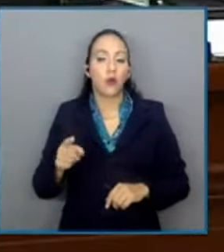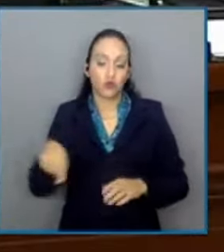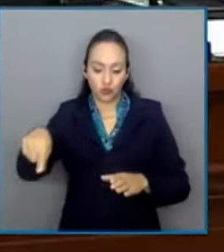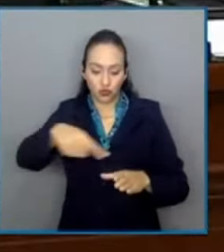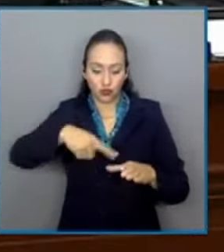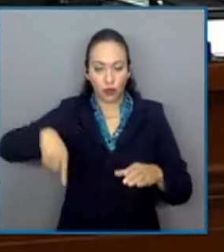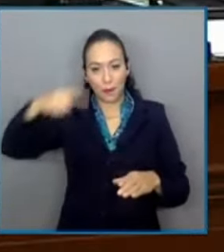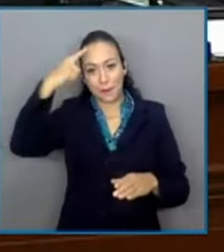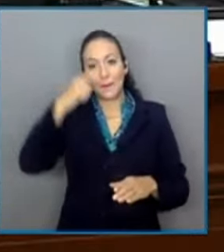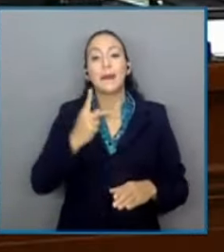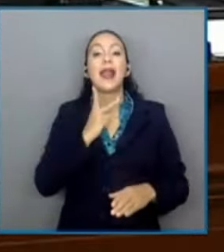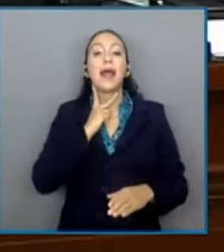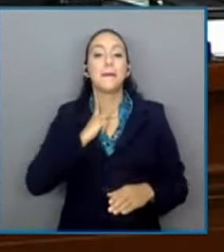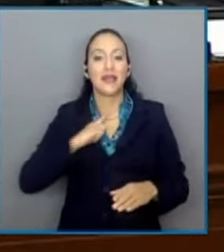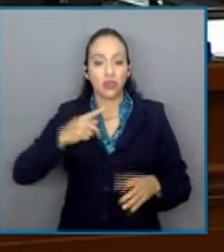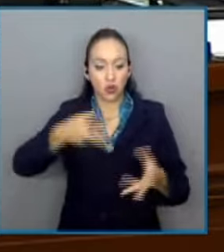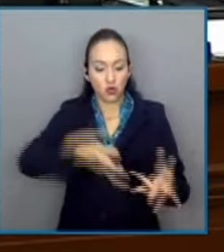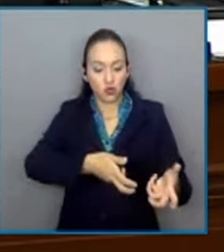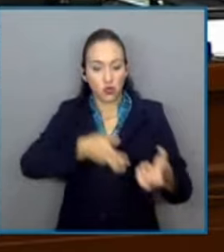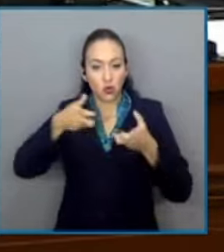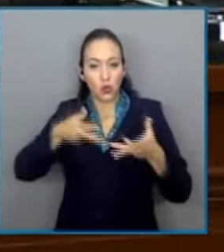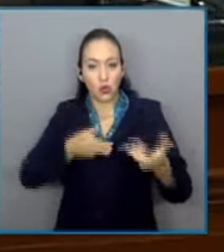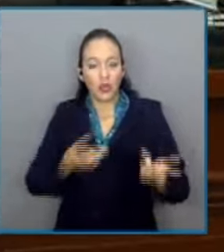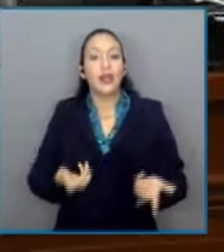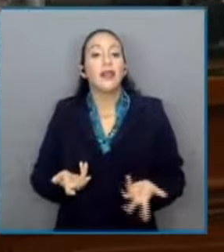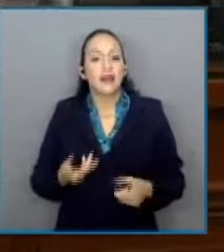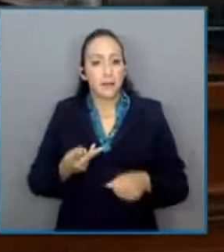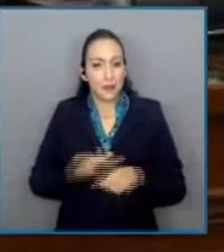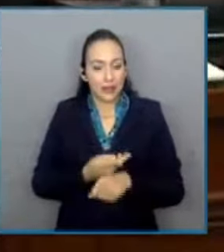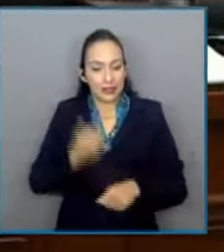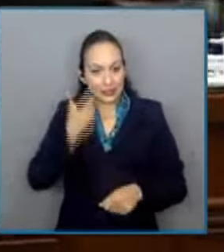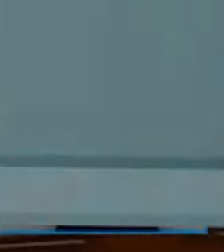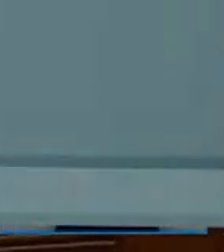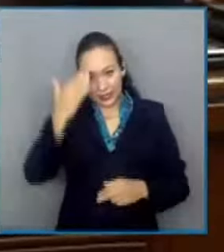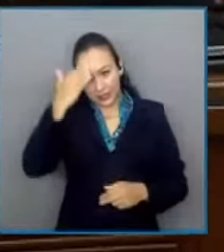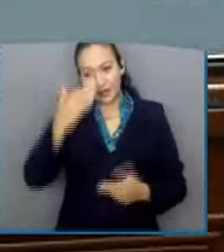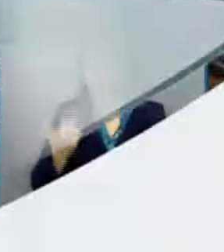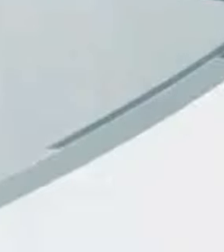facultades para imponer contribuciones en materia de hidrocarburos.